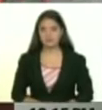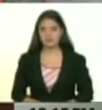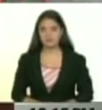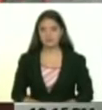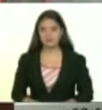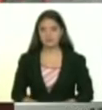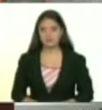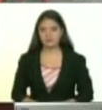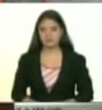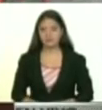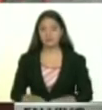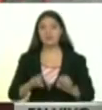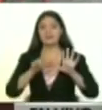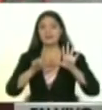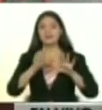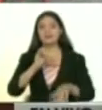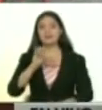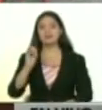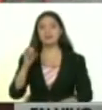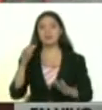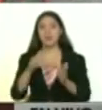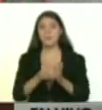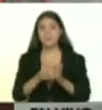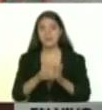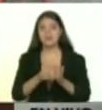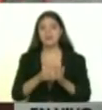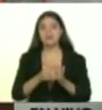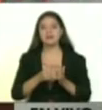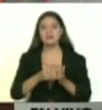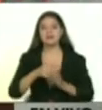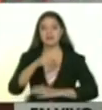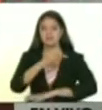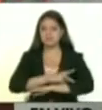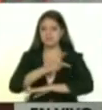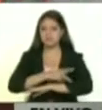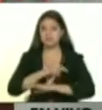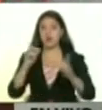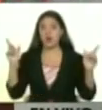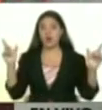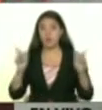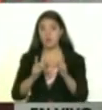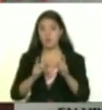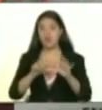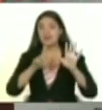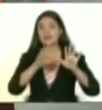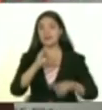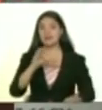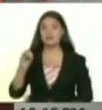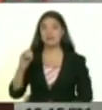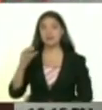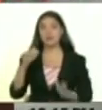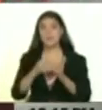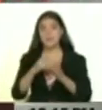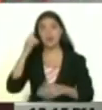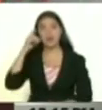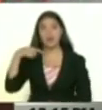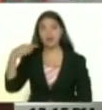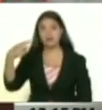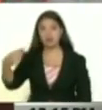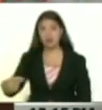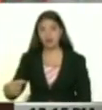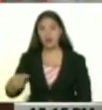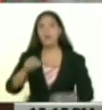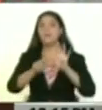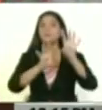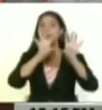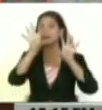a los 600.000 barriles, la reducción de 600.000 barriles al día por parte de